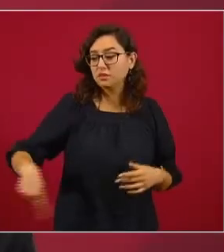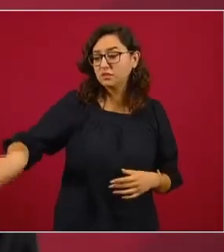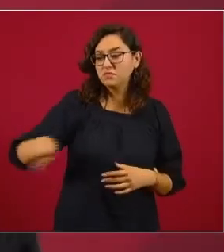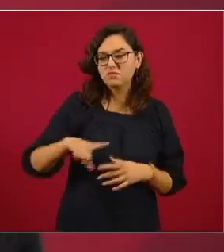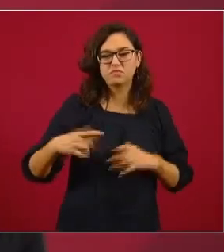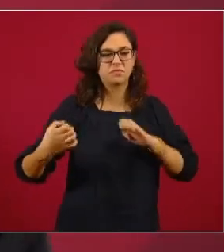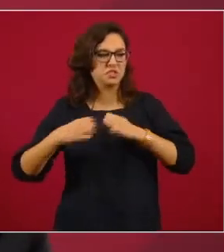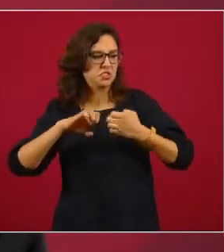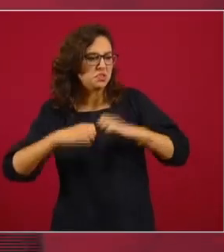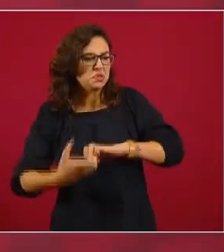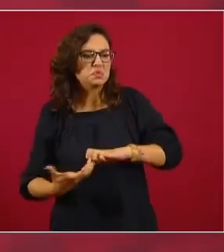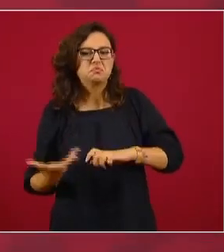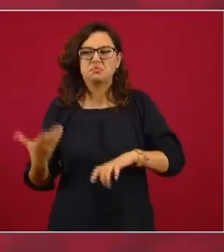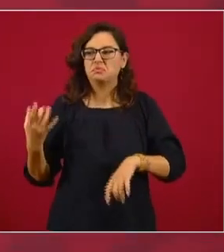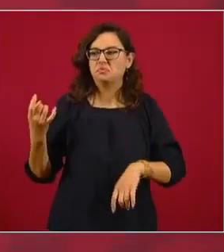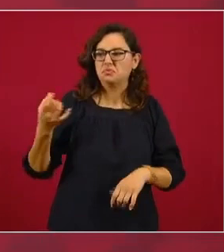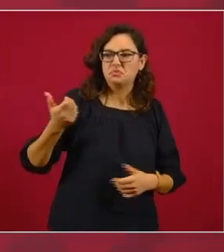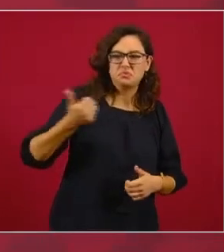por